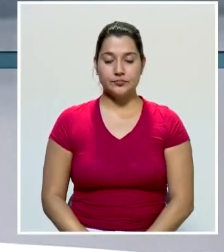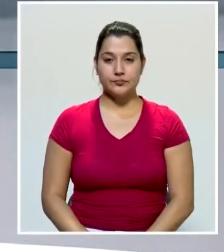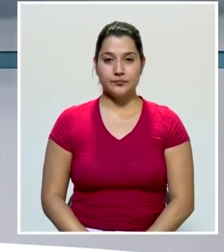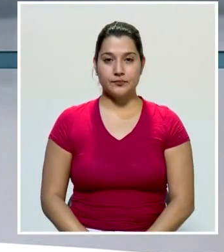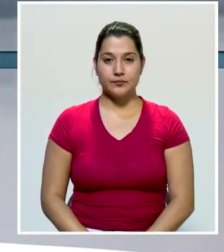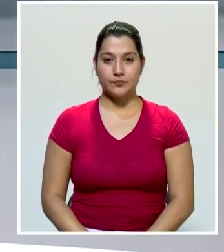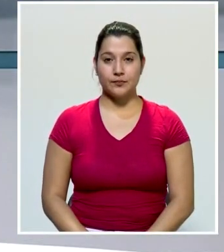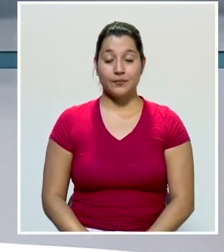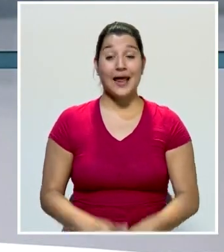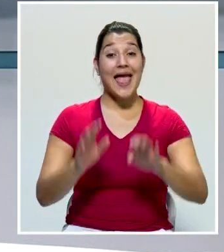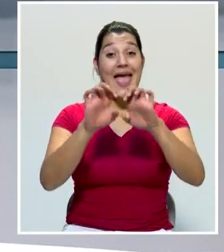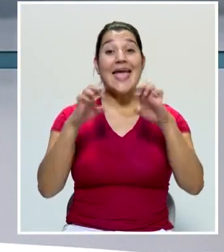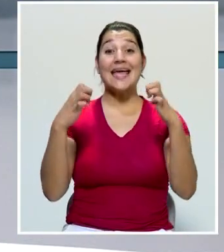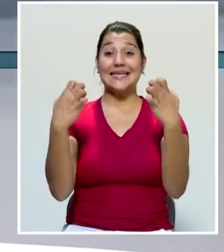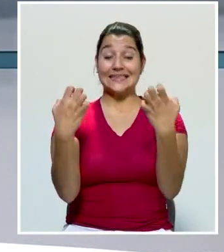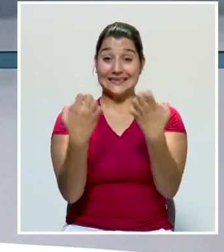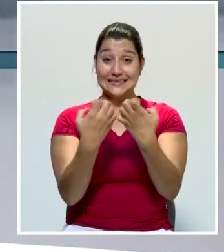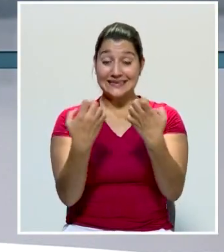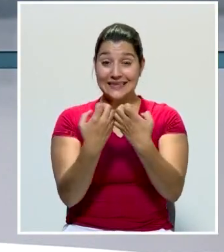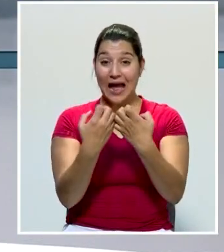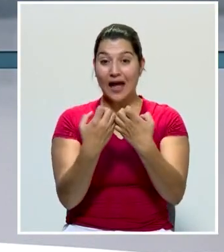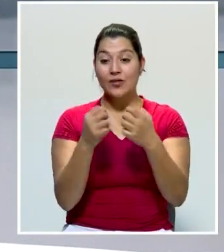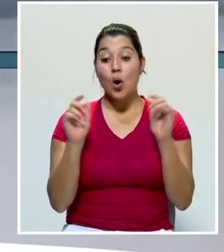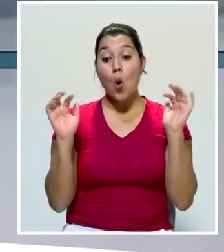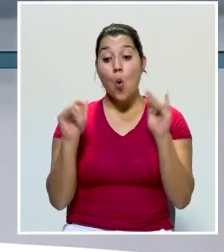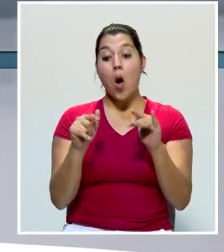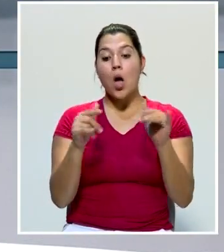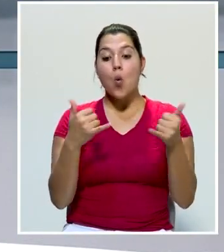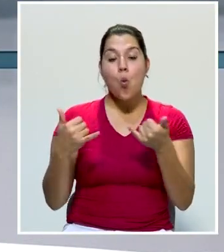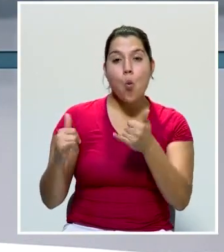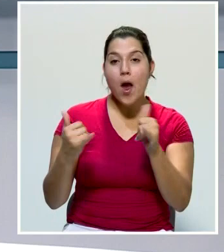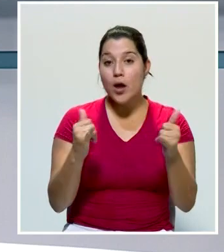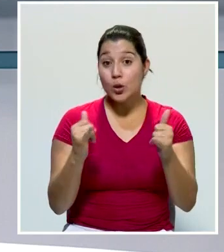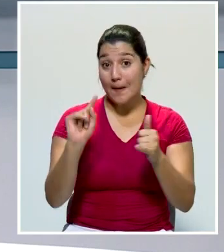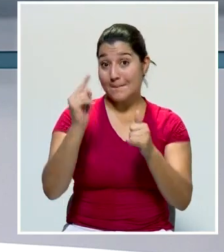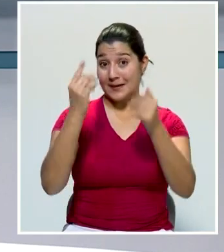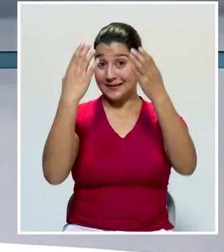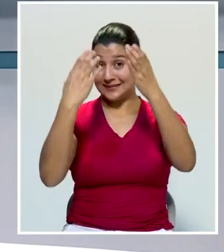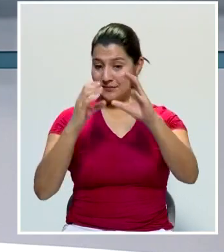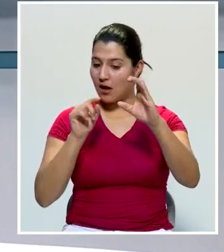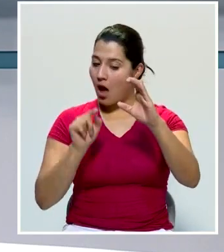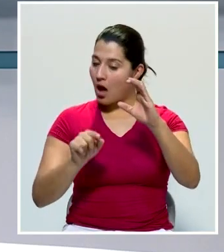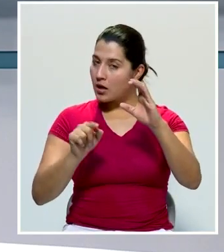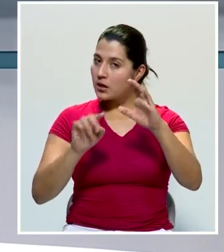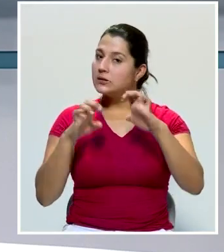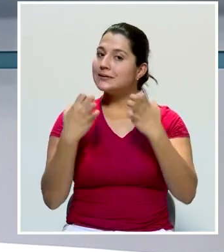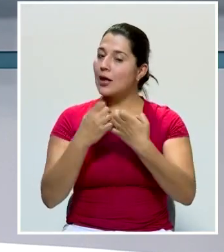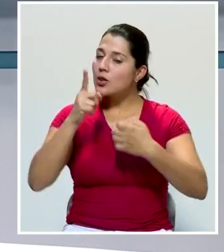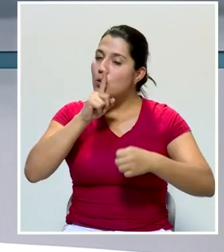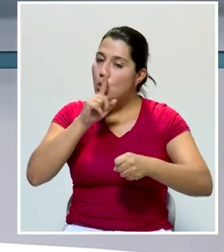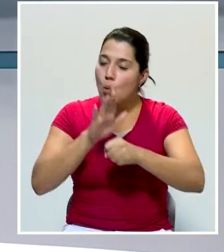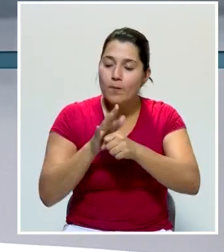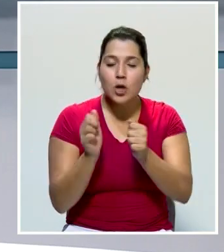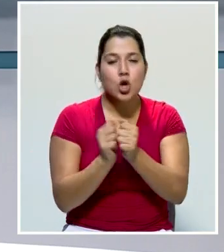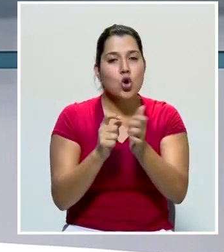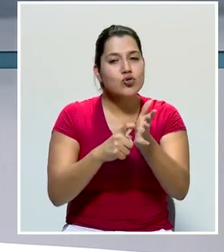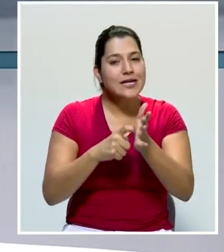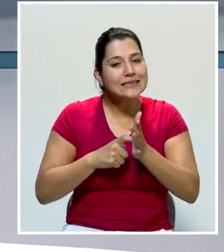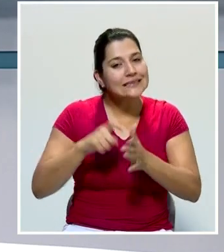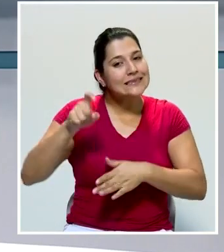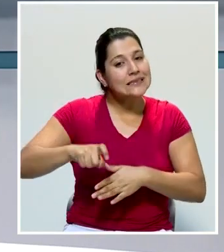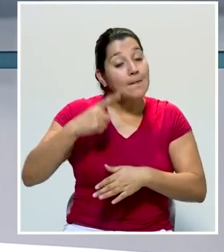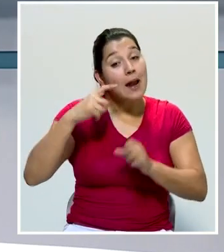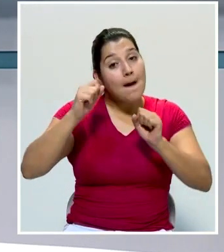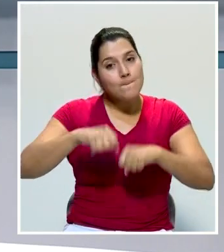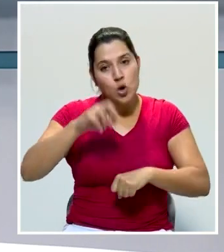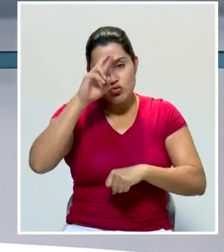Y los estadios que albergarán encuentros de primera división deberán cumplir con las condiciones necesarias para hacer respetar